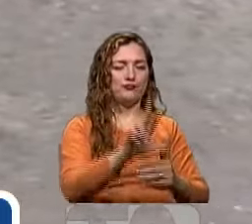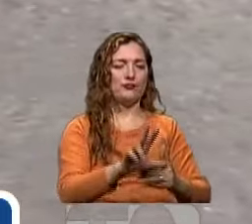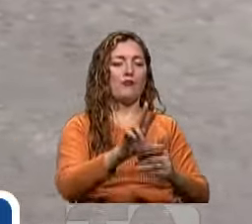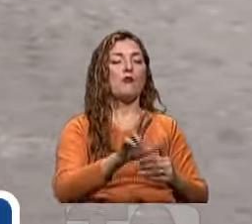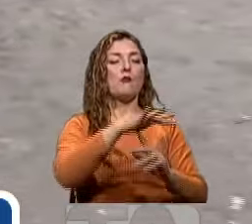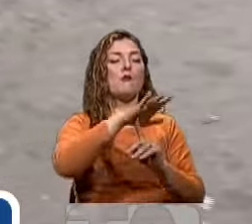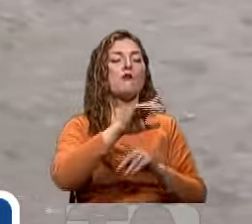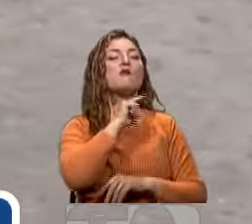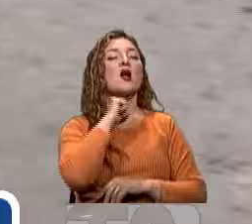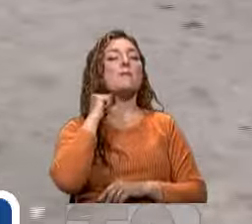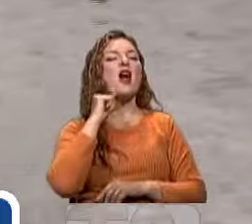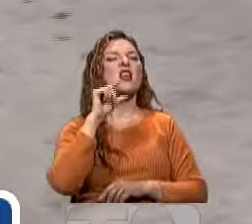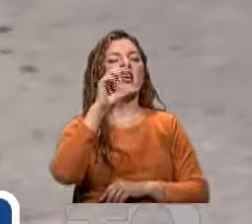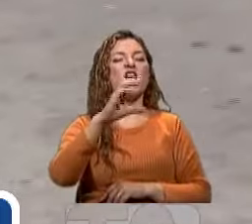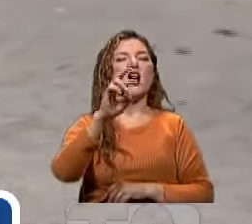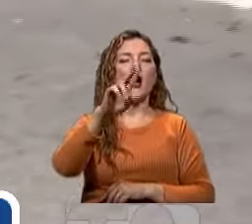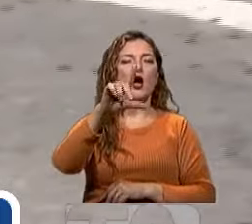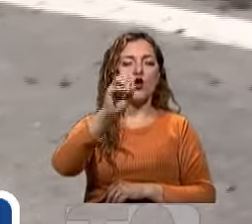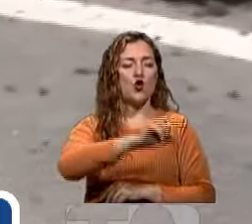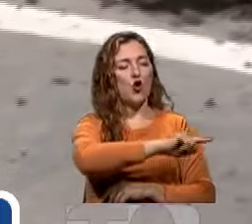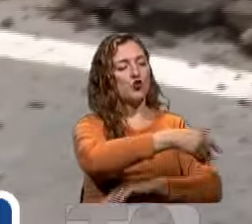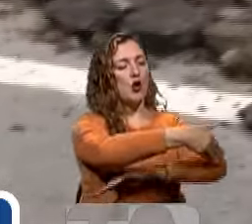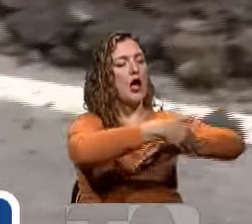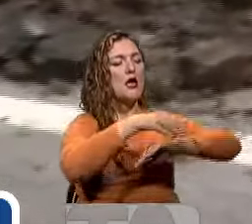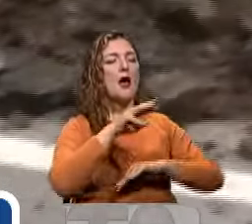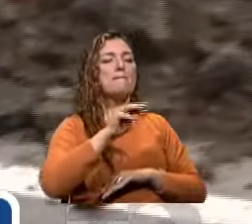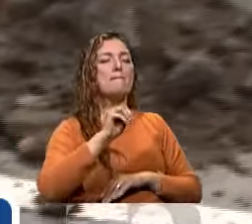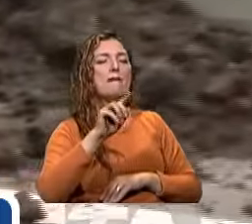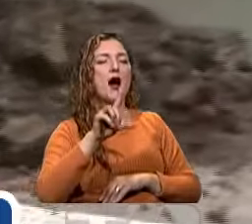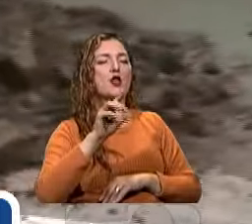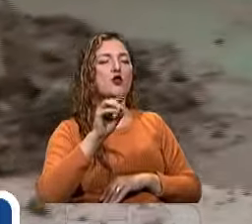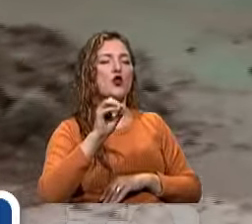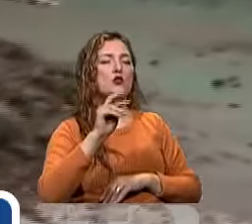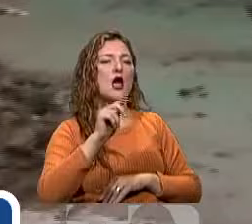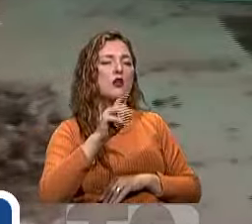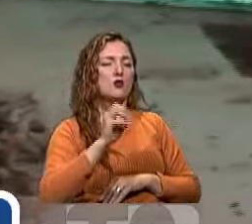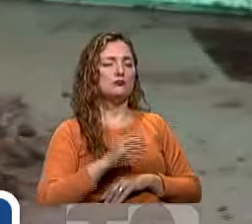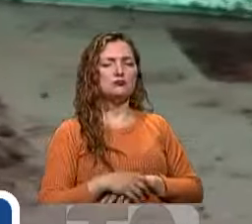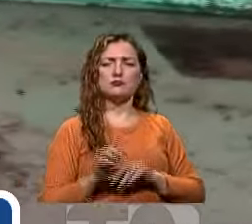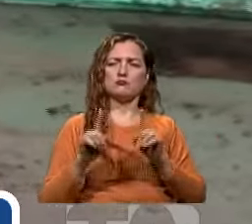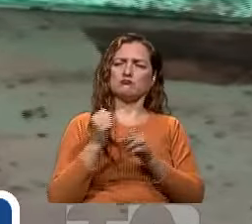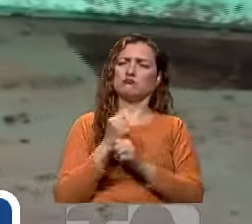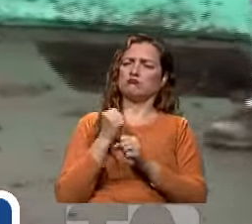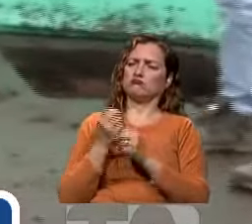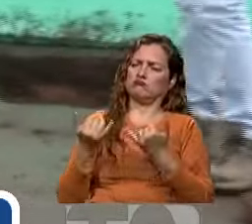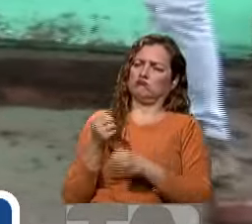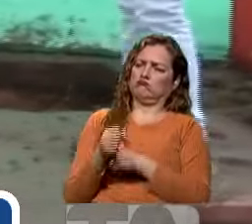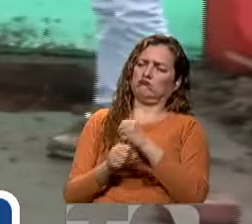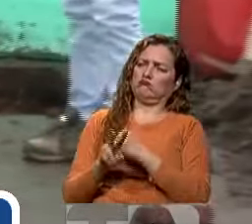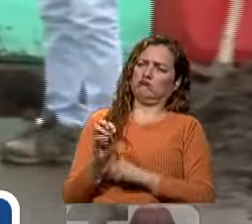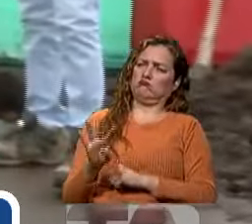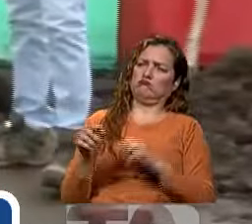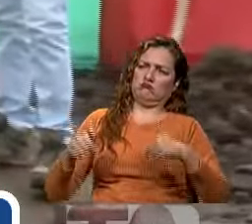y tenemos un nuevo parqueadero que va a ser en La Maldonada. ¿Todos estos trabajos se van a realizar este año? Sí, todos los trabajos se los van a realizar este